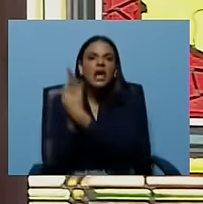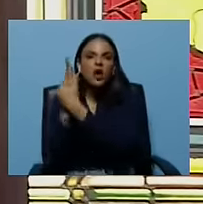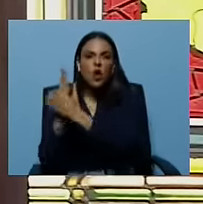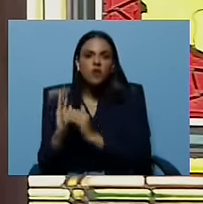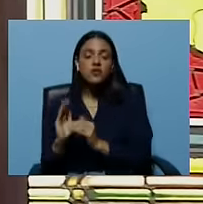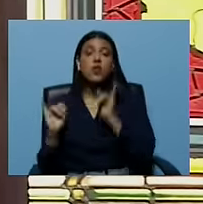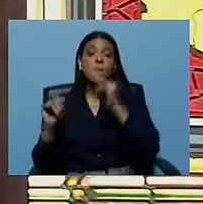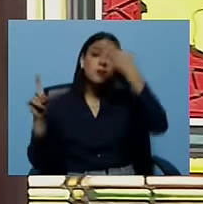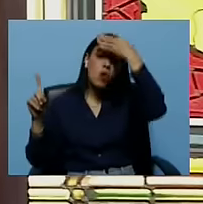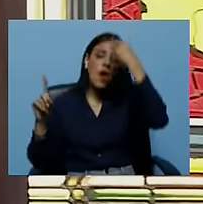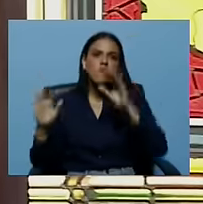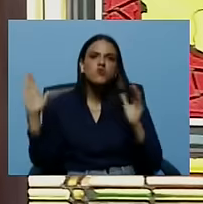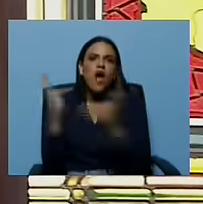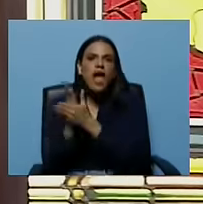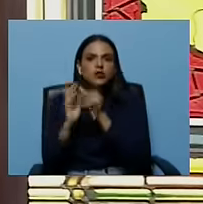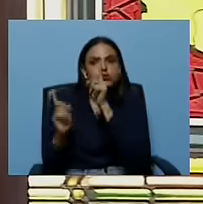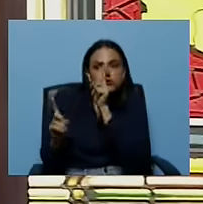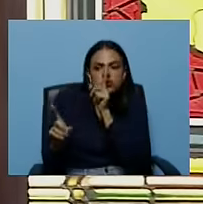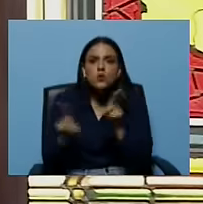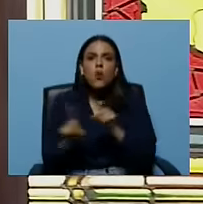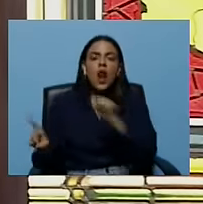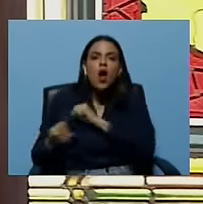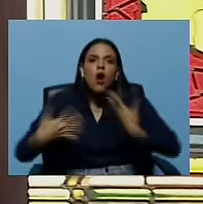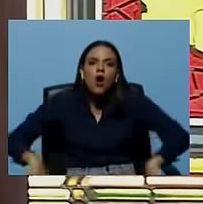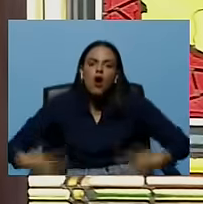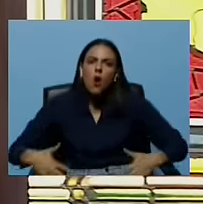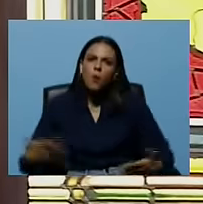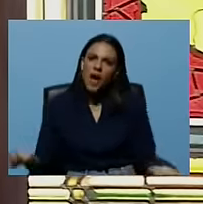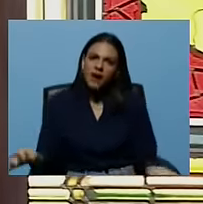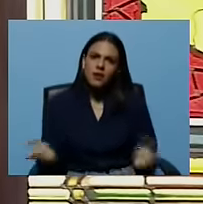González Urrutia, muy cobarde,